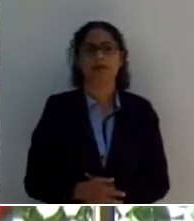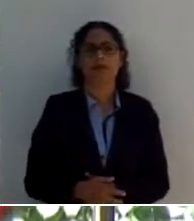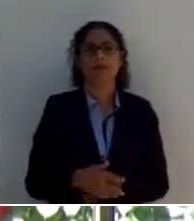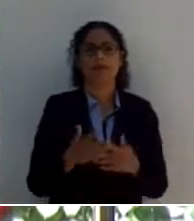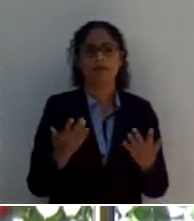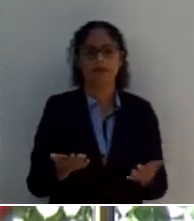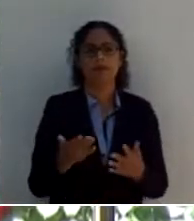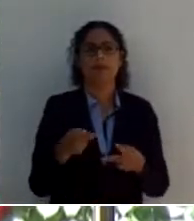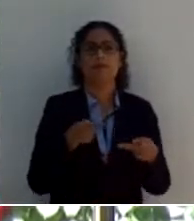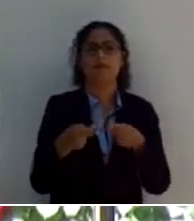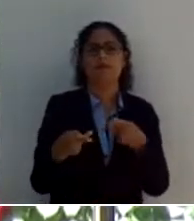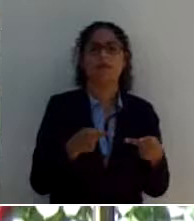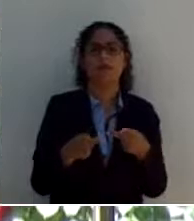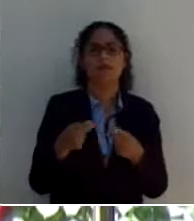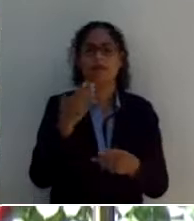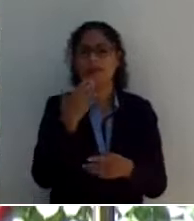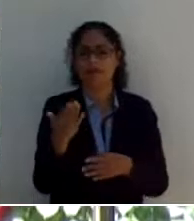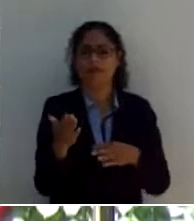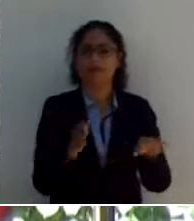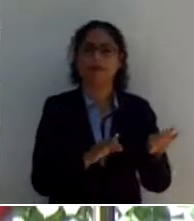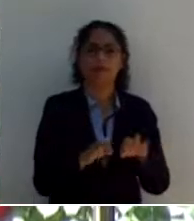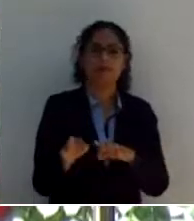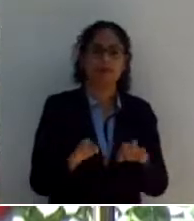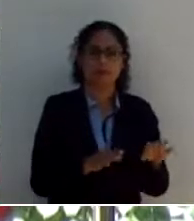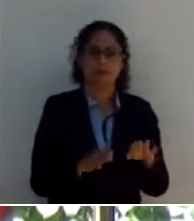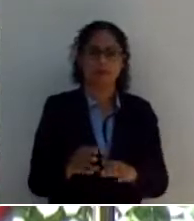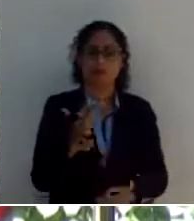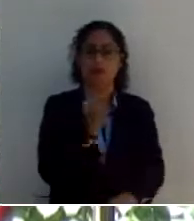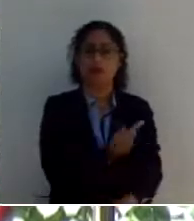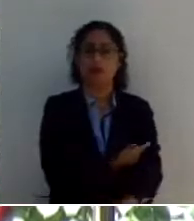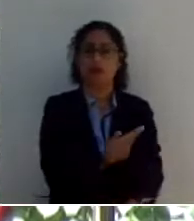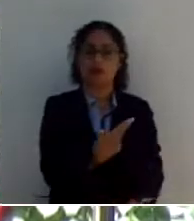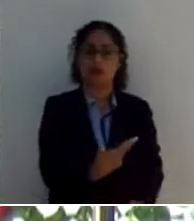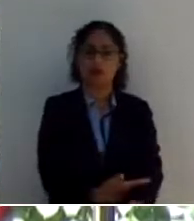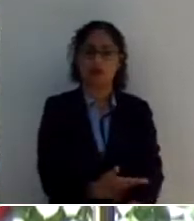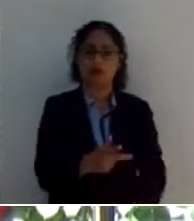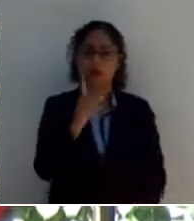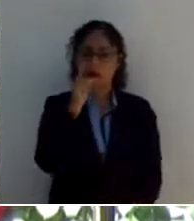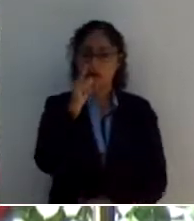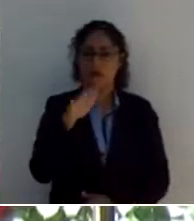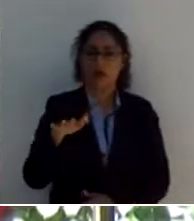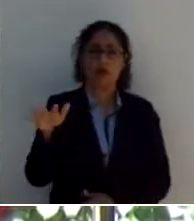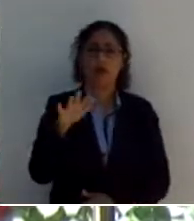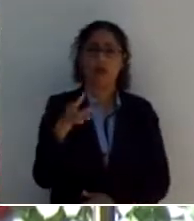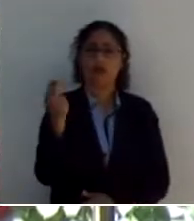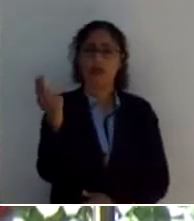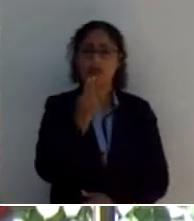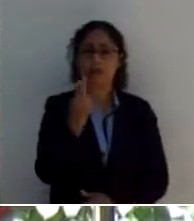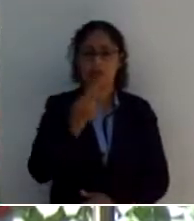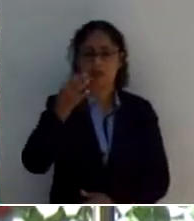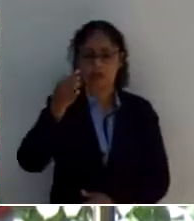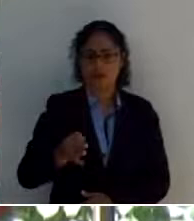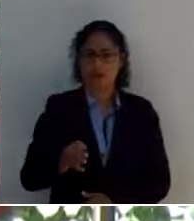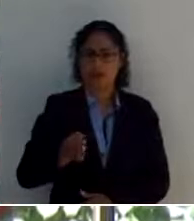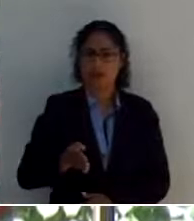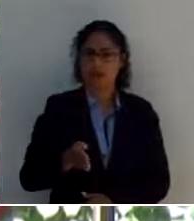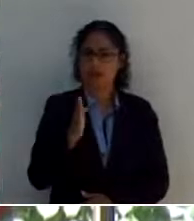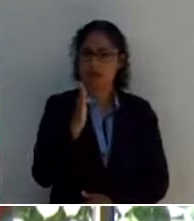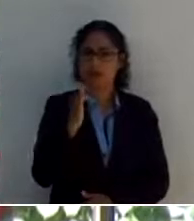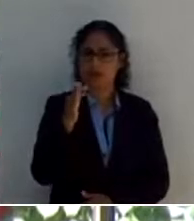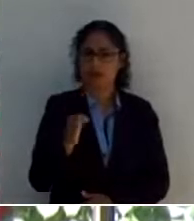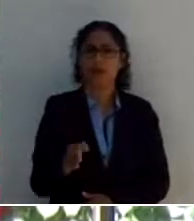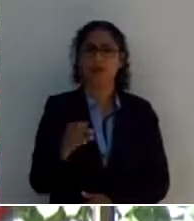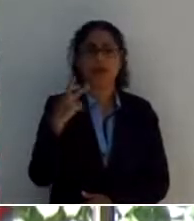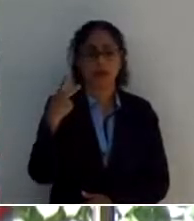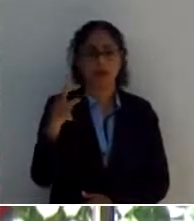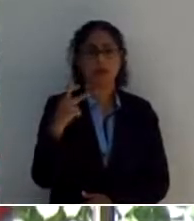Buenas prácticas, la honestidad en los policías, la rectitud es su